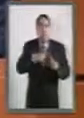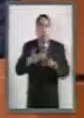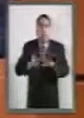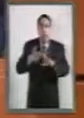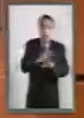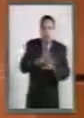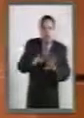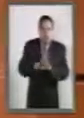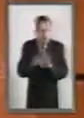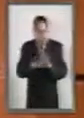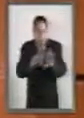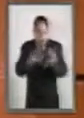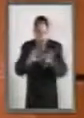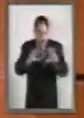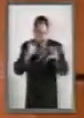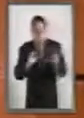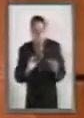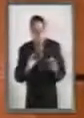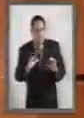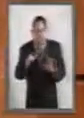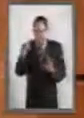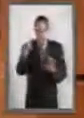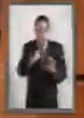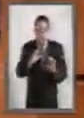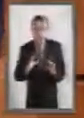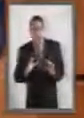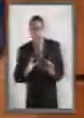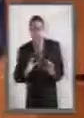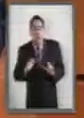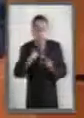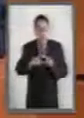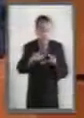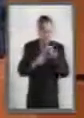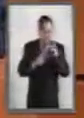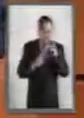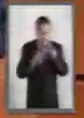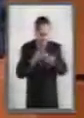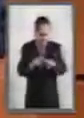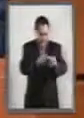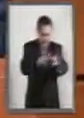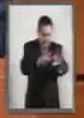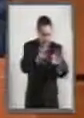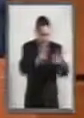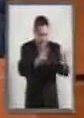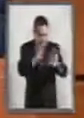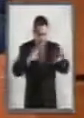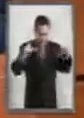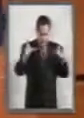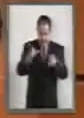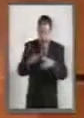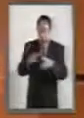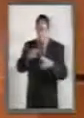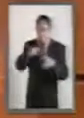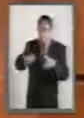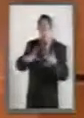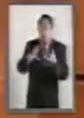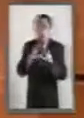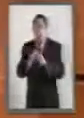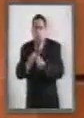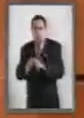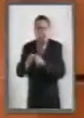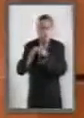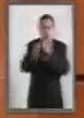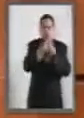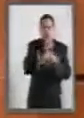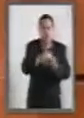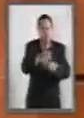de fuerza específico, es decir, elementos de distintas corporaciones tendrán a su cargo la pacificación de un territorio o de